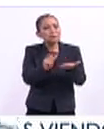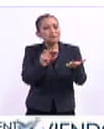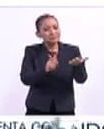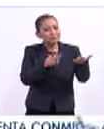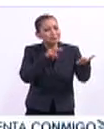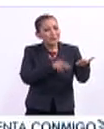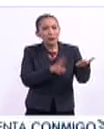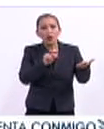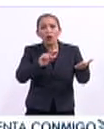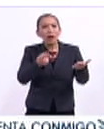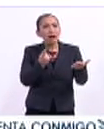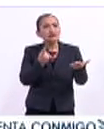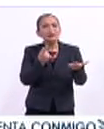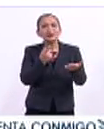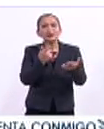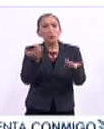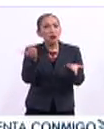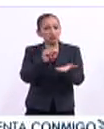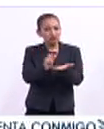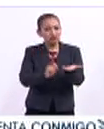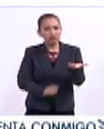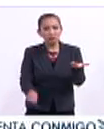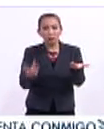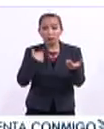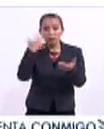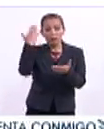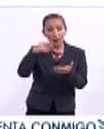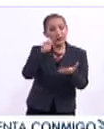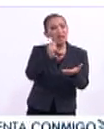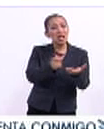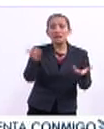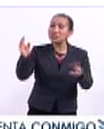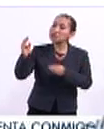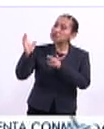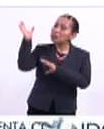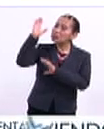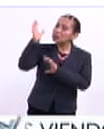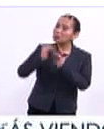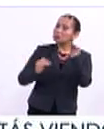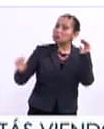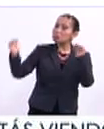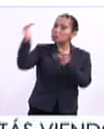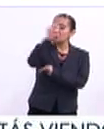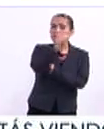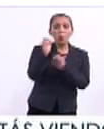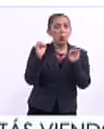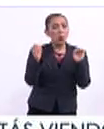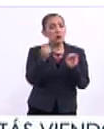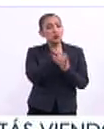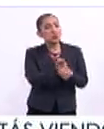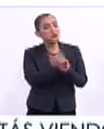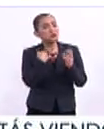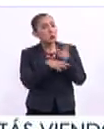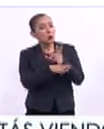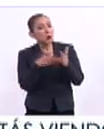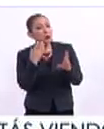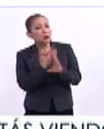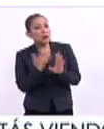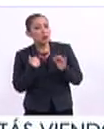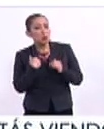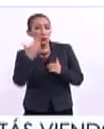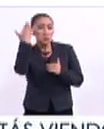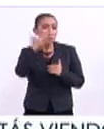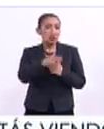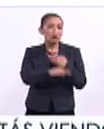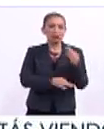No son textos de divulgación así como entérense de cómo es el mundo de otra manera, o cómo funcionan las cosas desde un